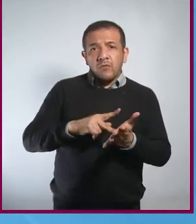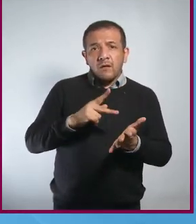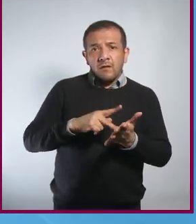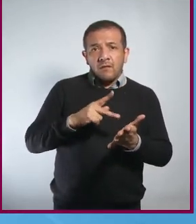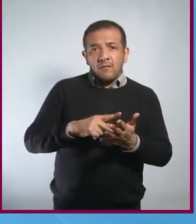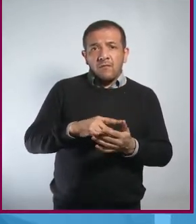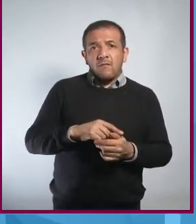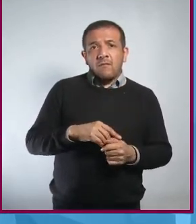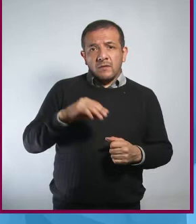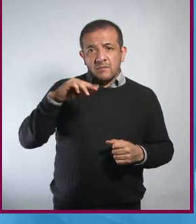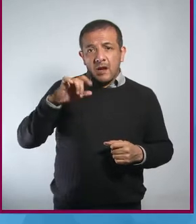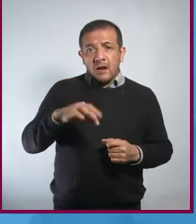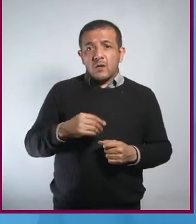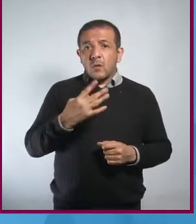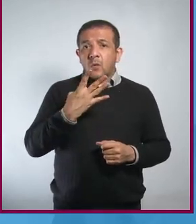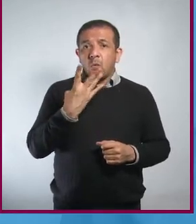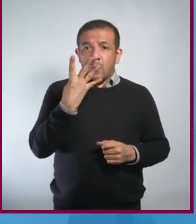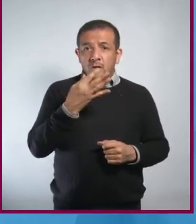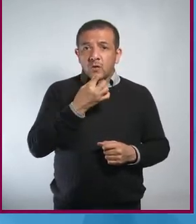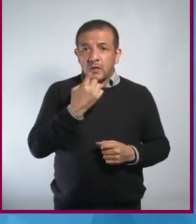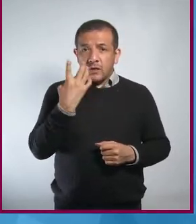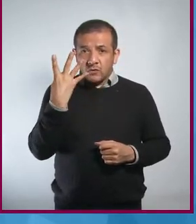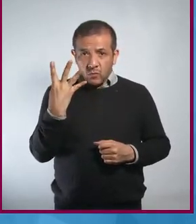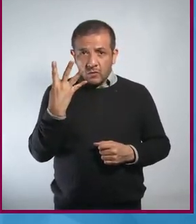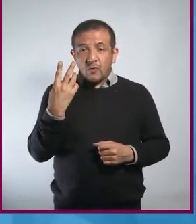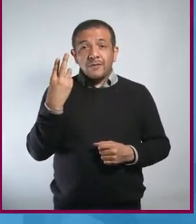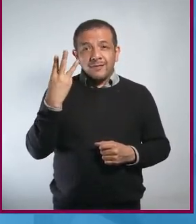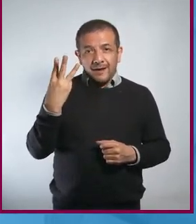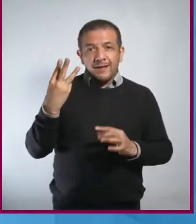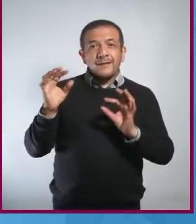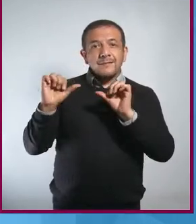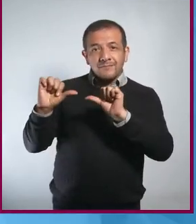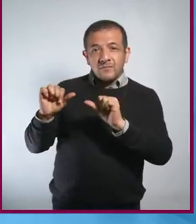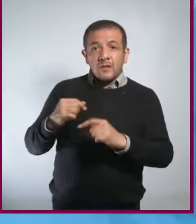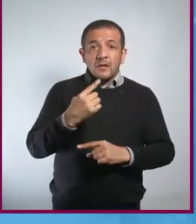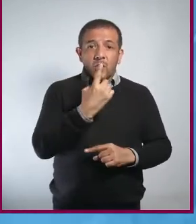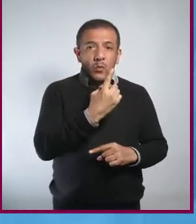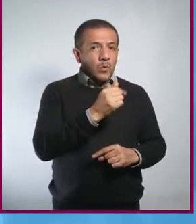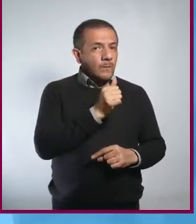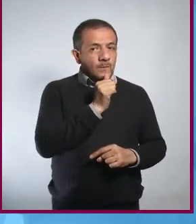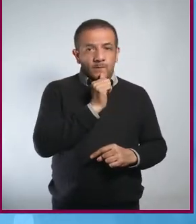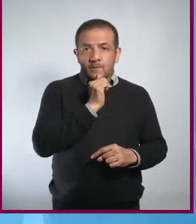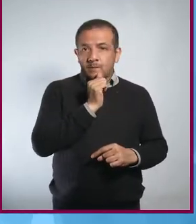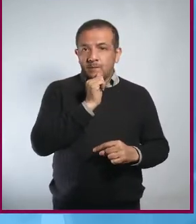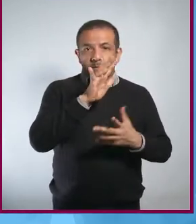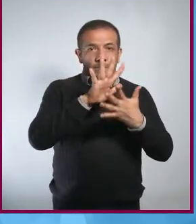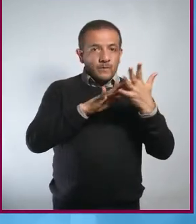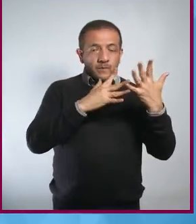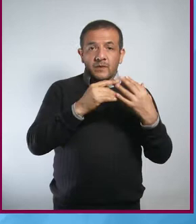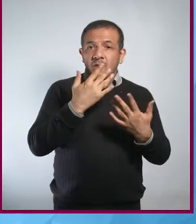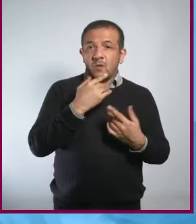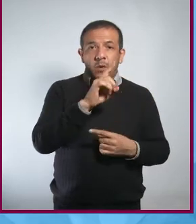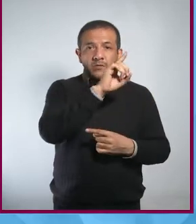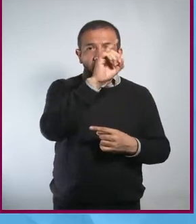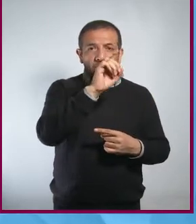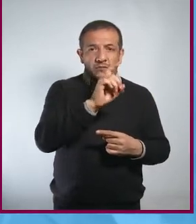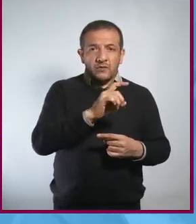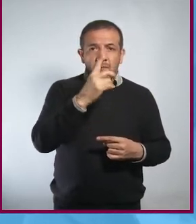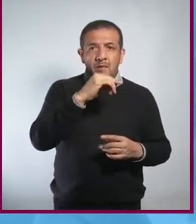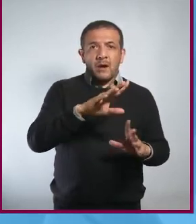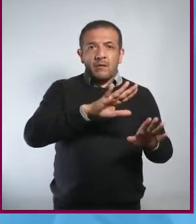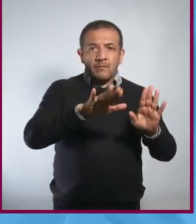África, 1 de cada 4 niños sigue sin estar protegido mediante mosquiteros ni la aplicación de insecticidas de acción